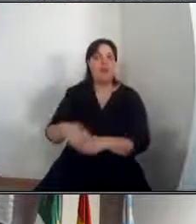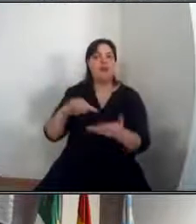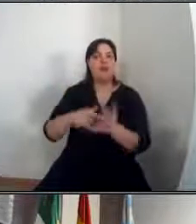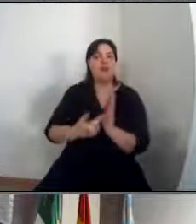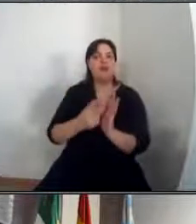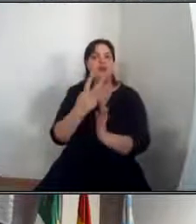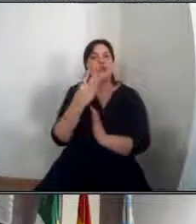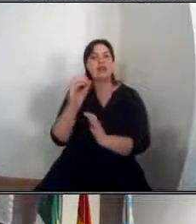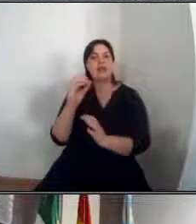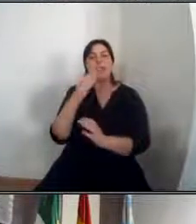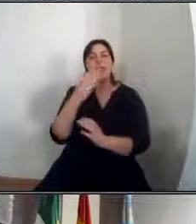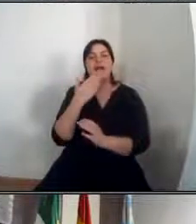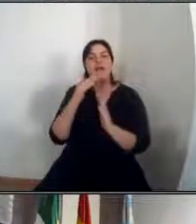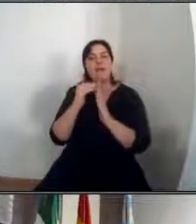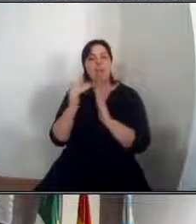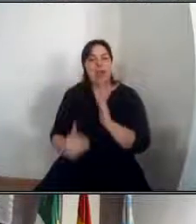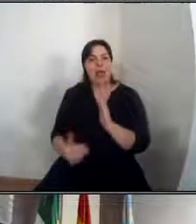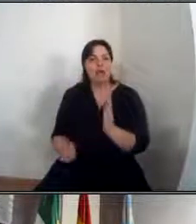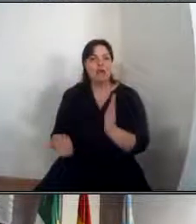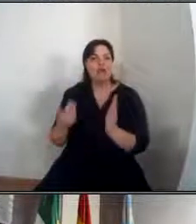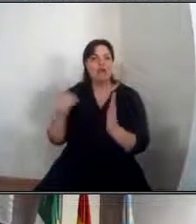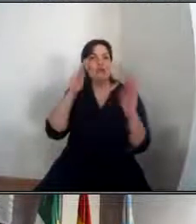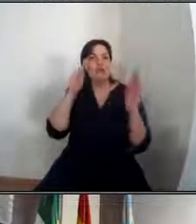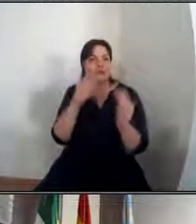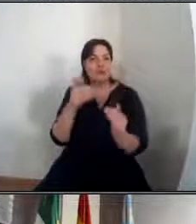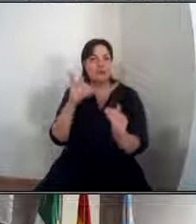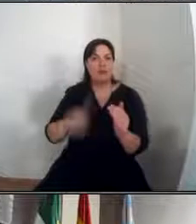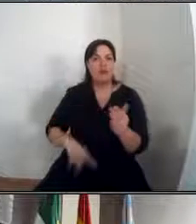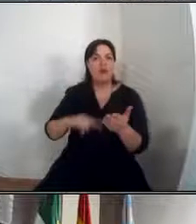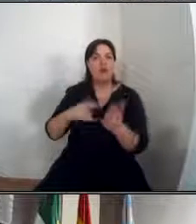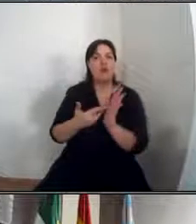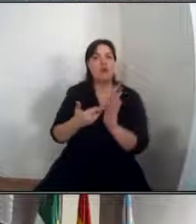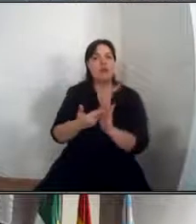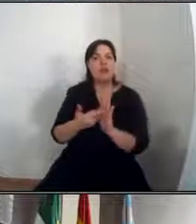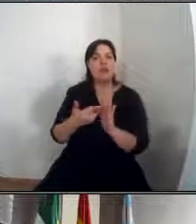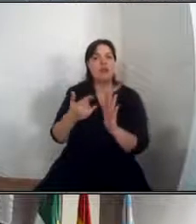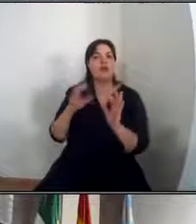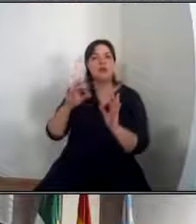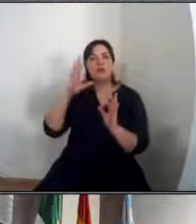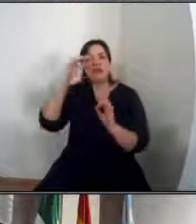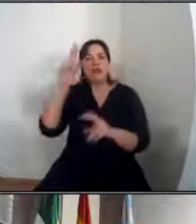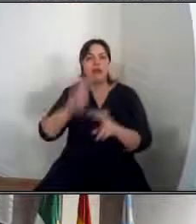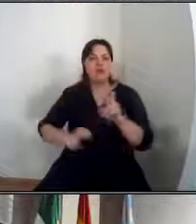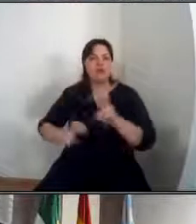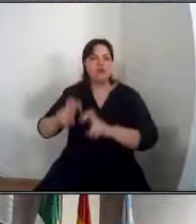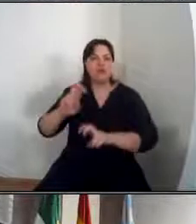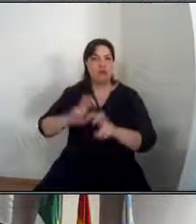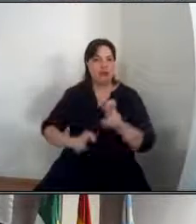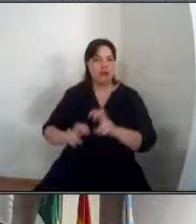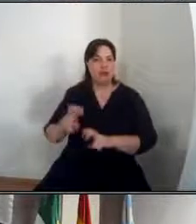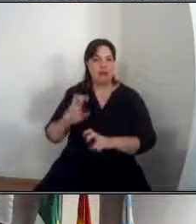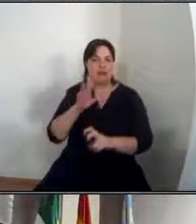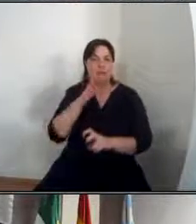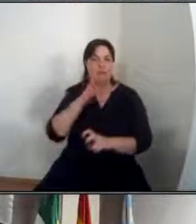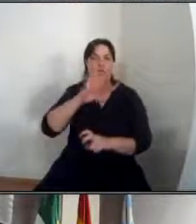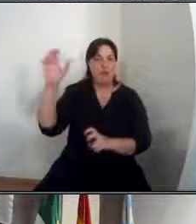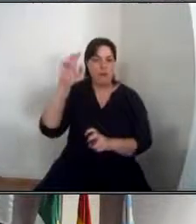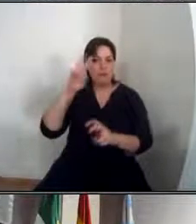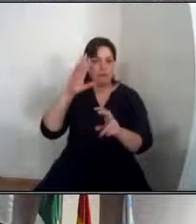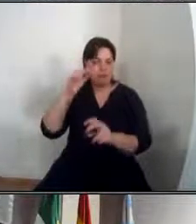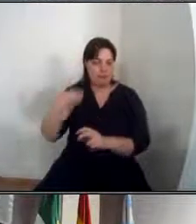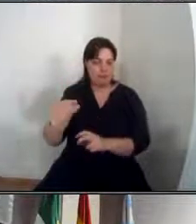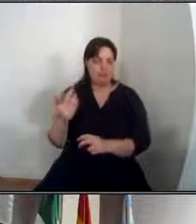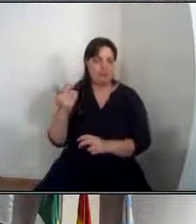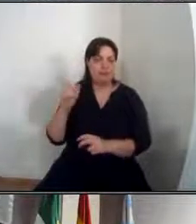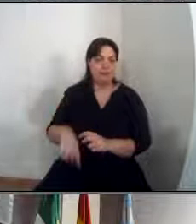años. Tenemos proyectos que van dirigidos pues a buscar esa inteligencia, como digo, de Europa, tanto en